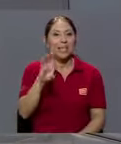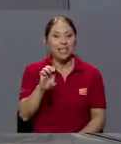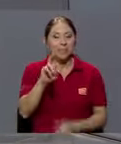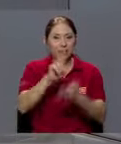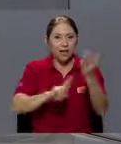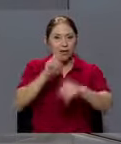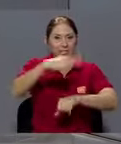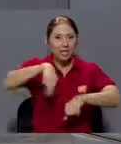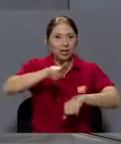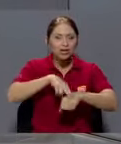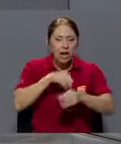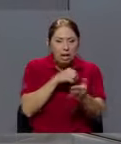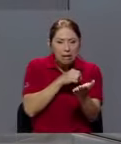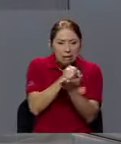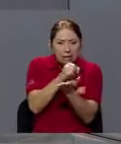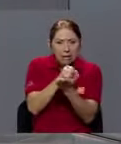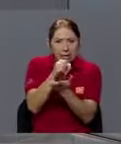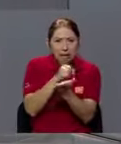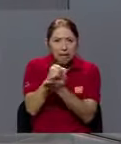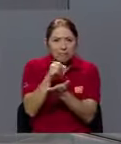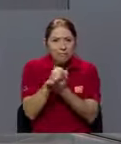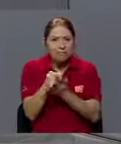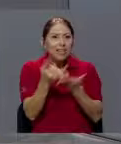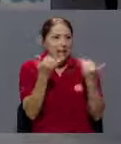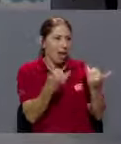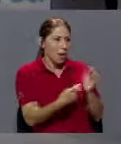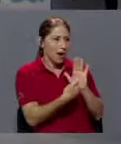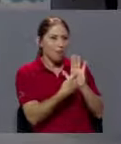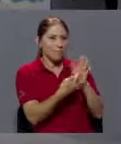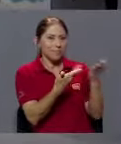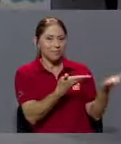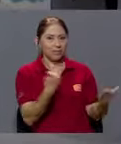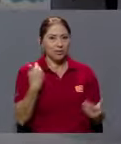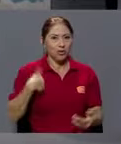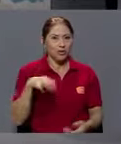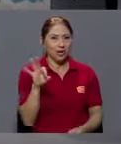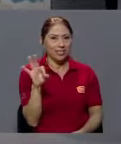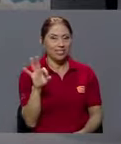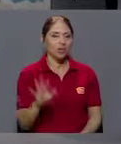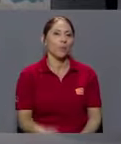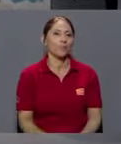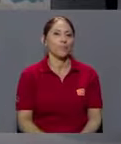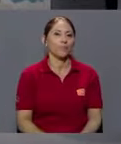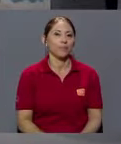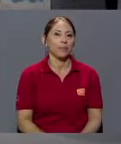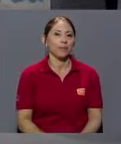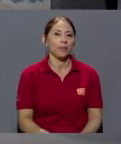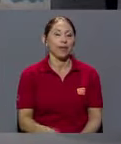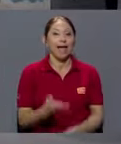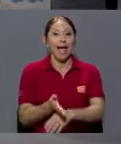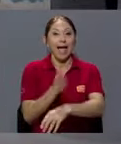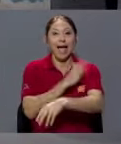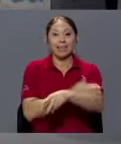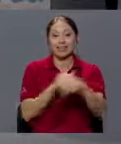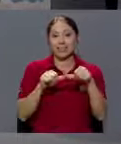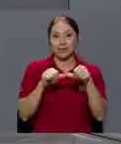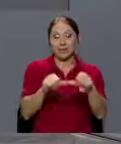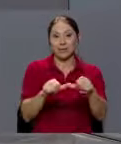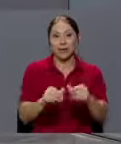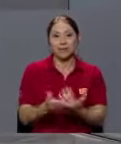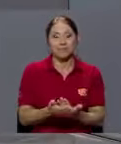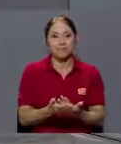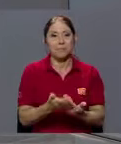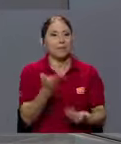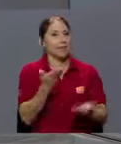Nacional a hacer esta investigación que don Francisco pues, nos ha estado exponiendo. Antes de entrar al siguiente tema, don Francisco, tal